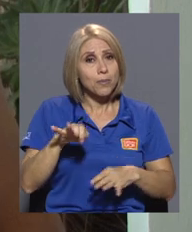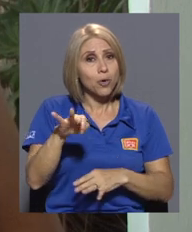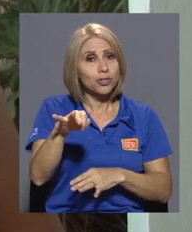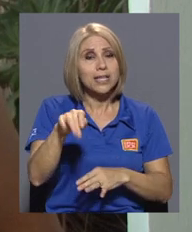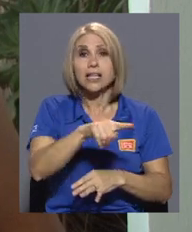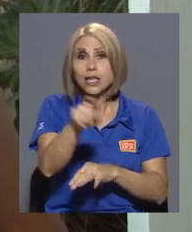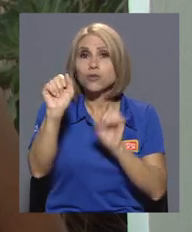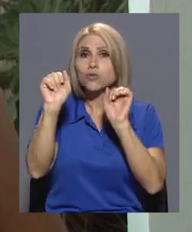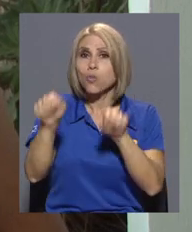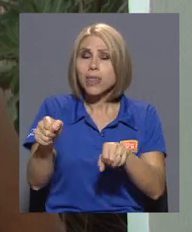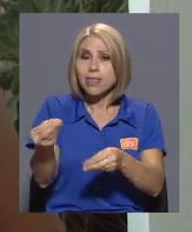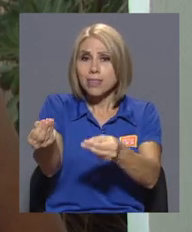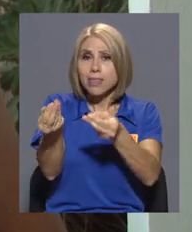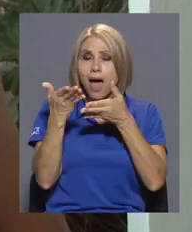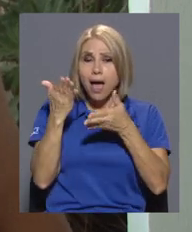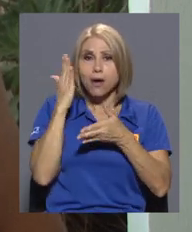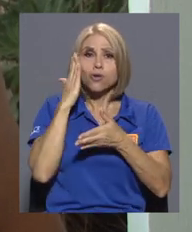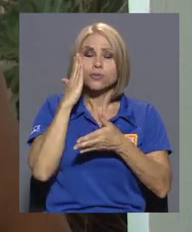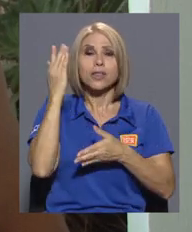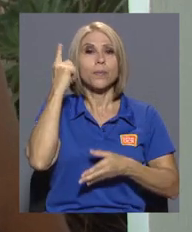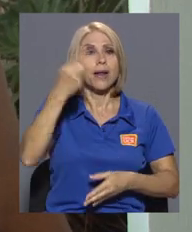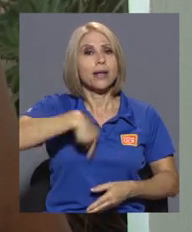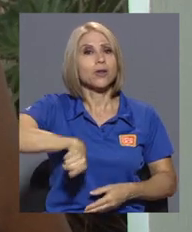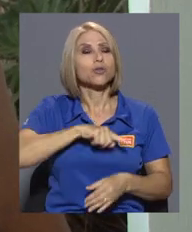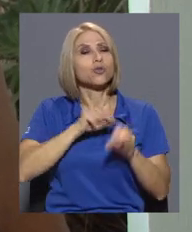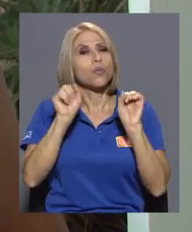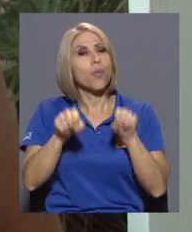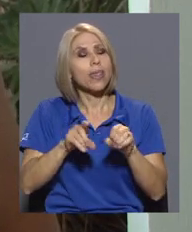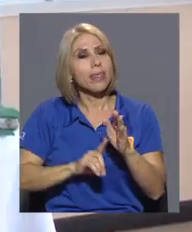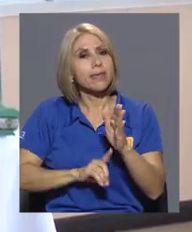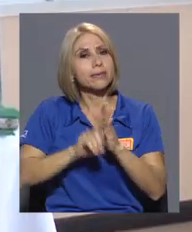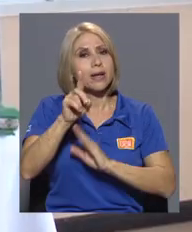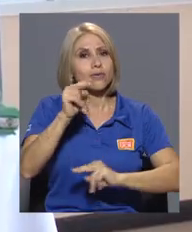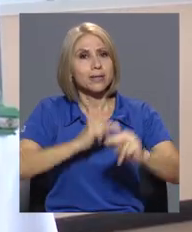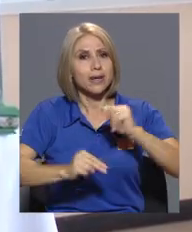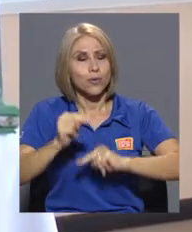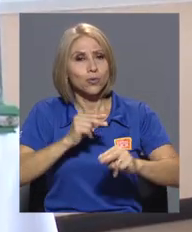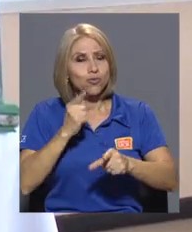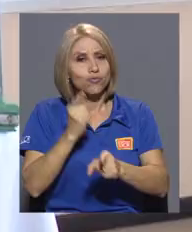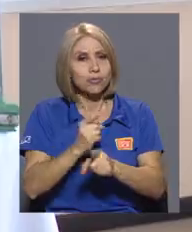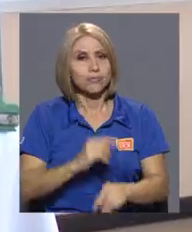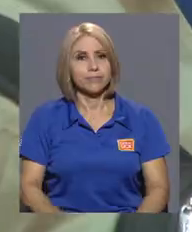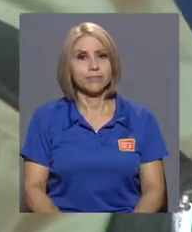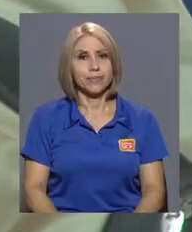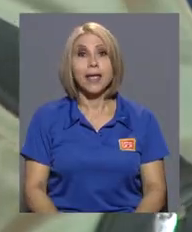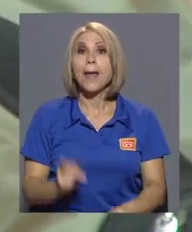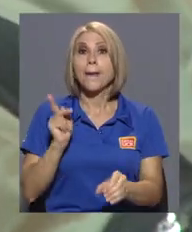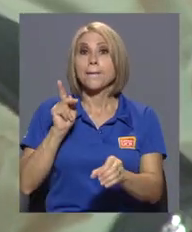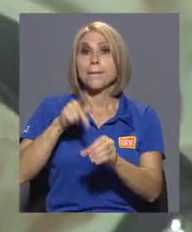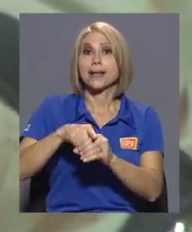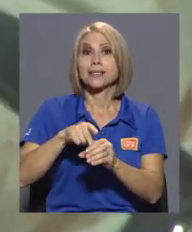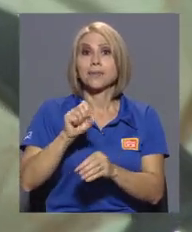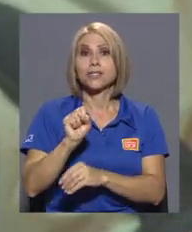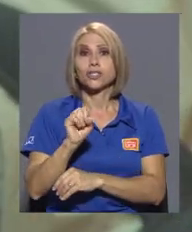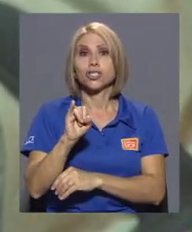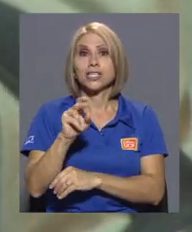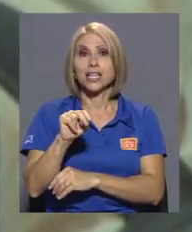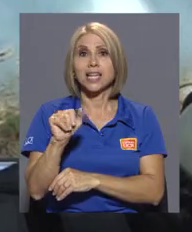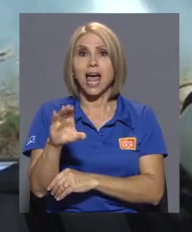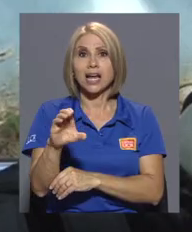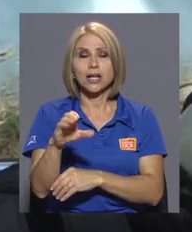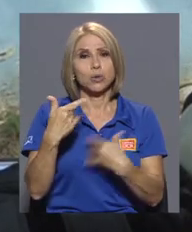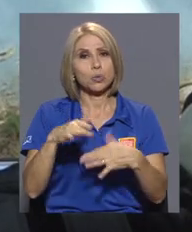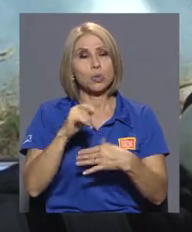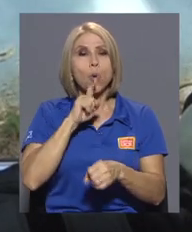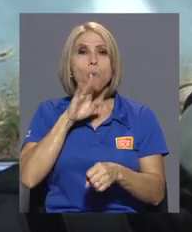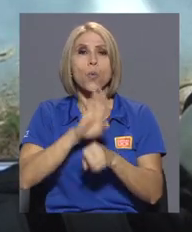pueden aportar mucho conocimiento para nosotros poder desarrollar nuestro negocio adecuadamente. La participación del SINAC cumplió un papel fundamental